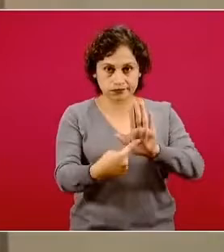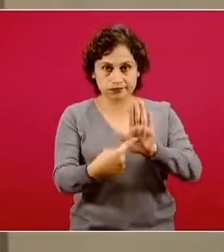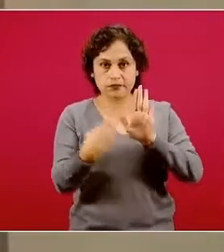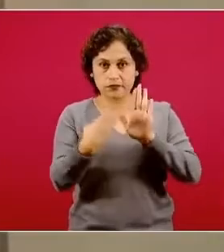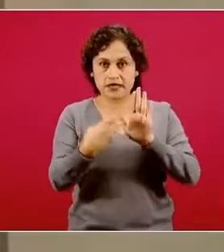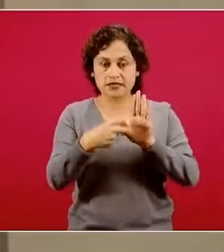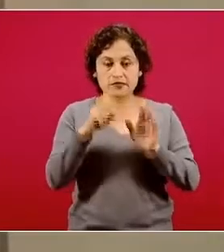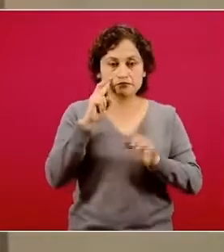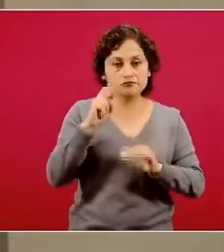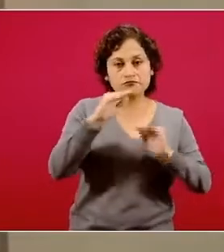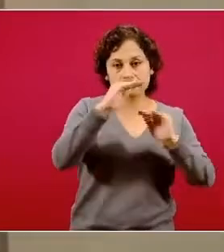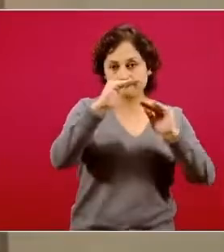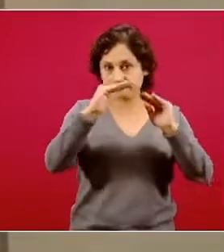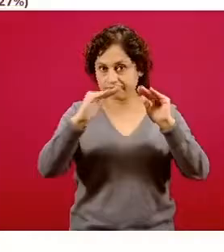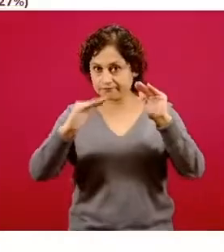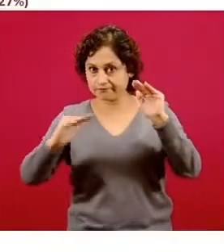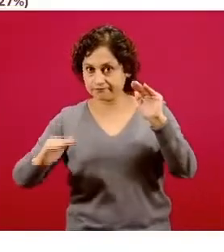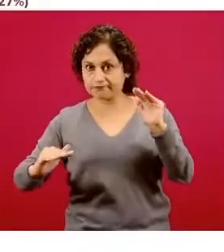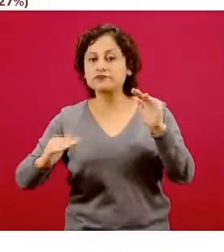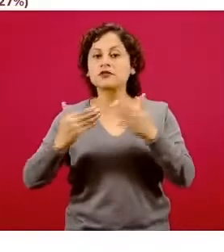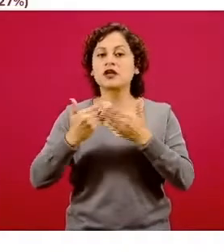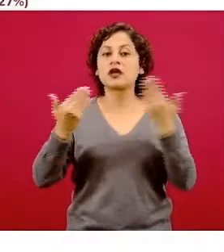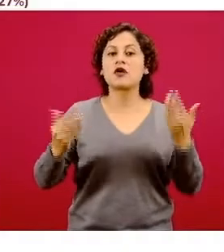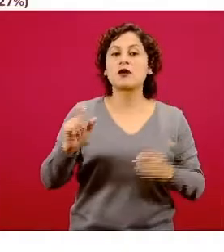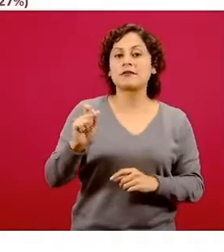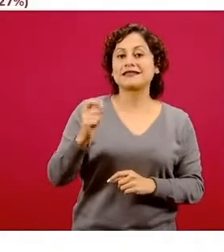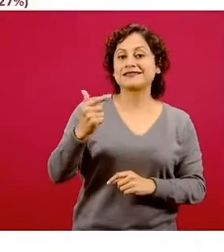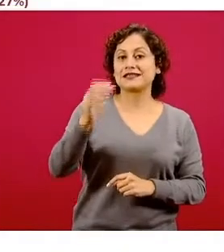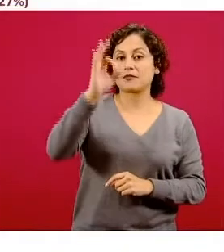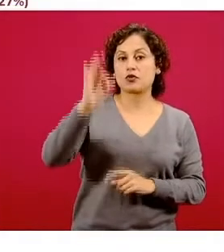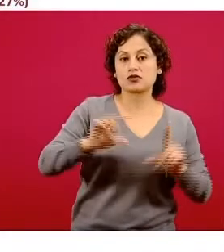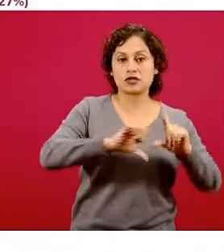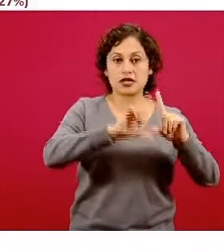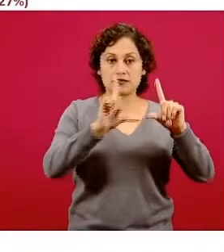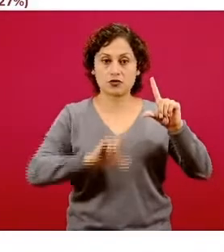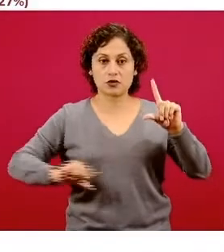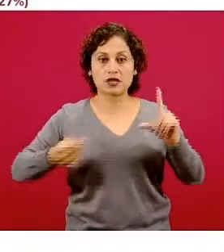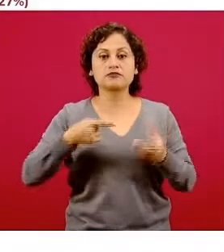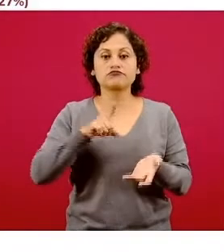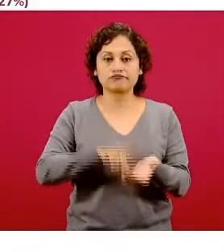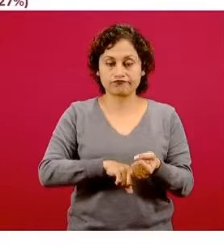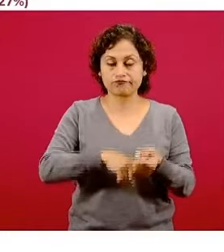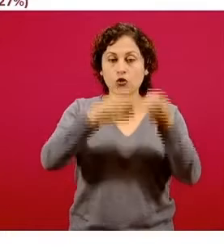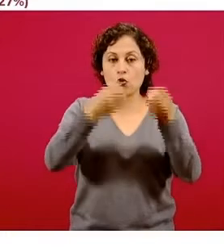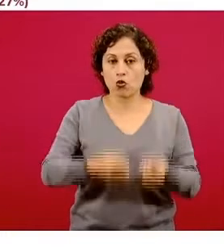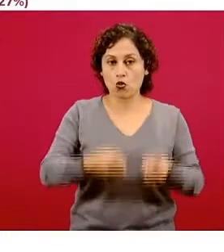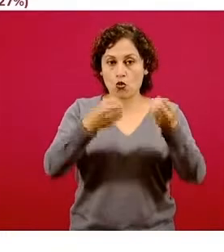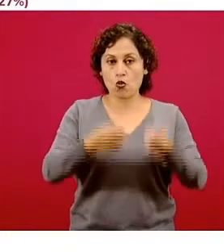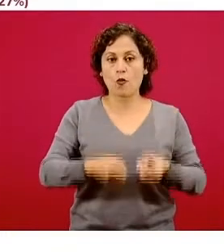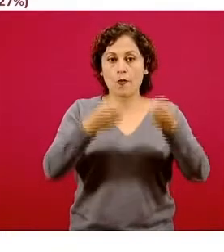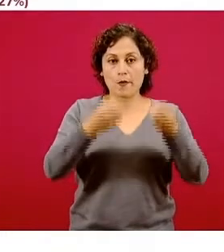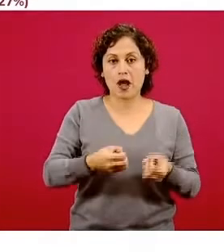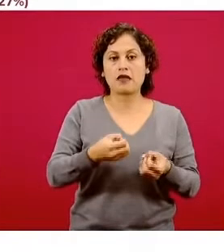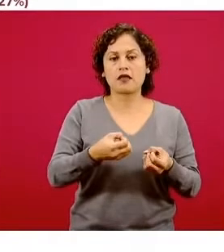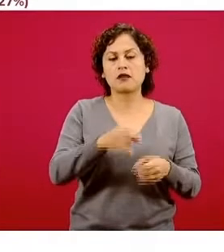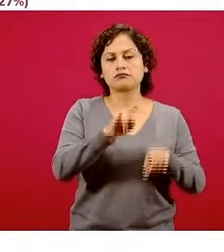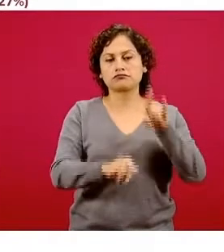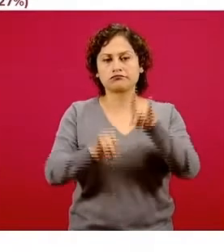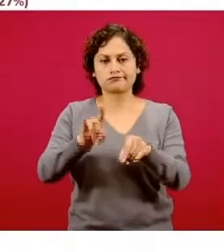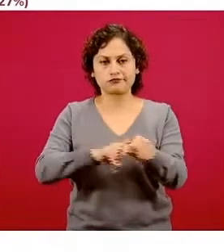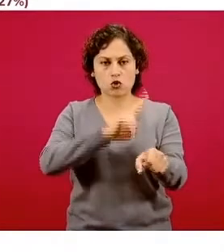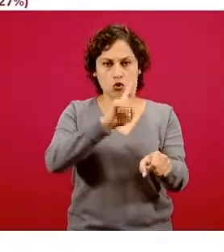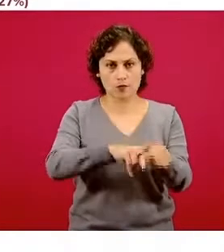baja. Actualmente hay una ocupación del 27% a nivel nacional de las camas sin ventilador destinadas a